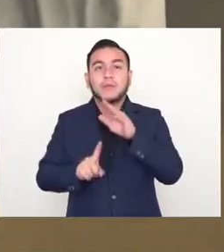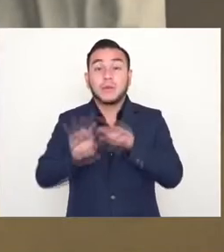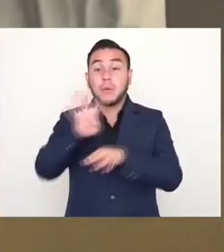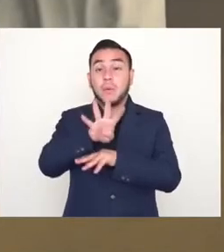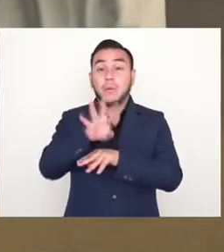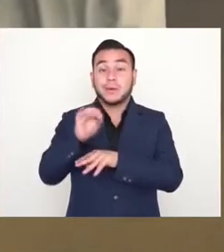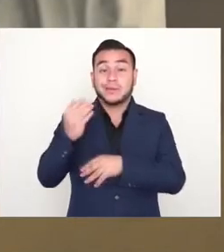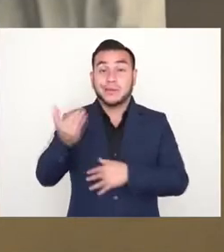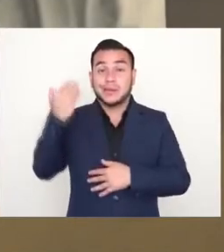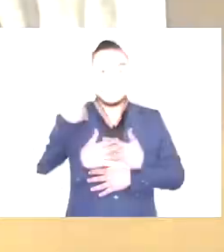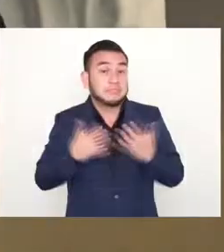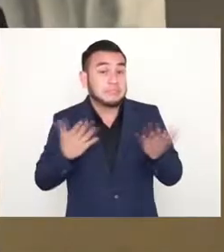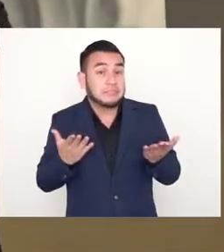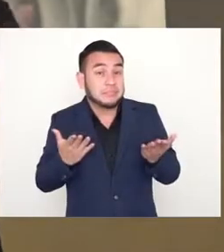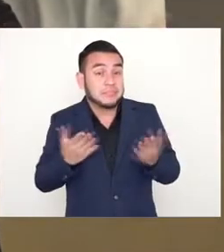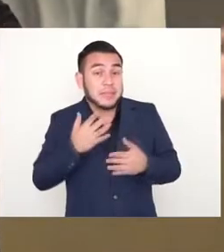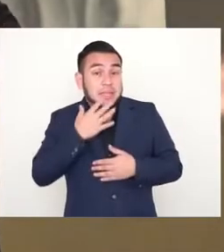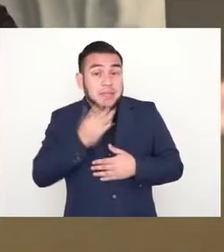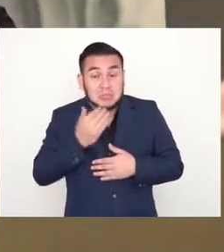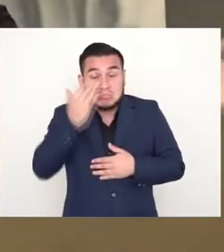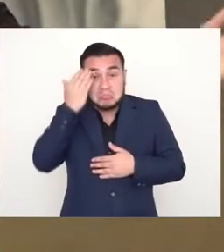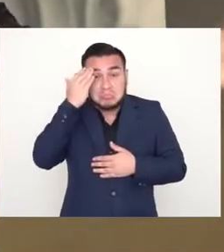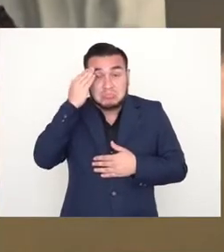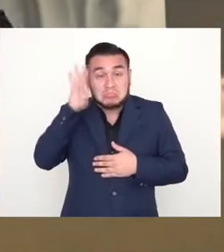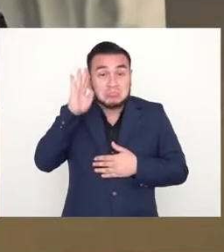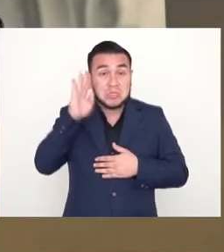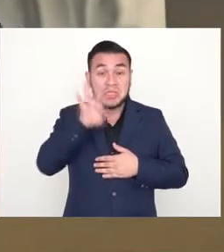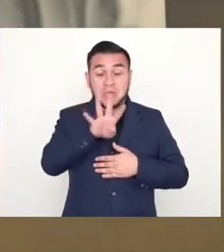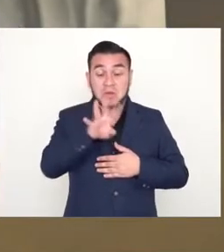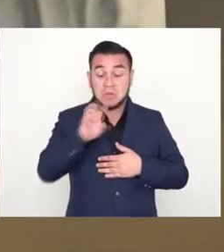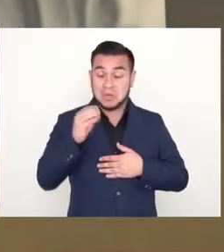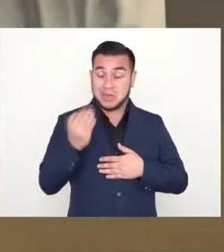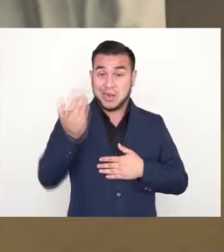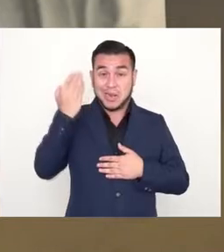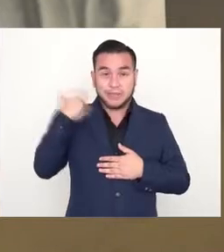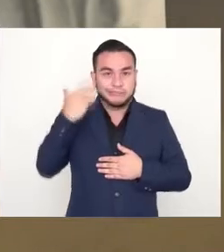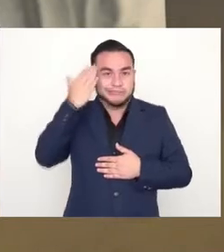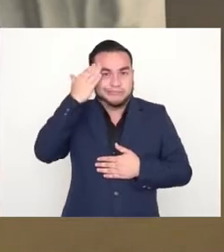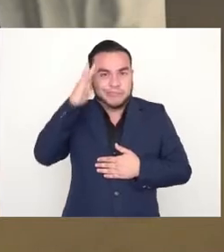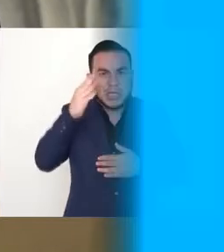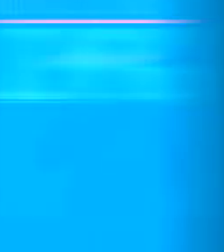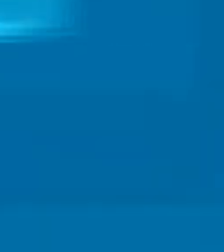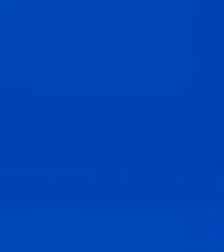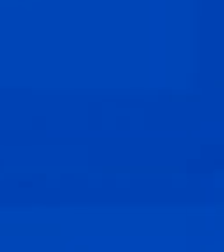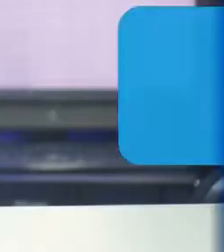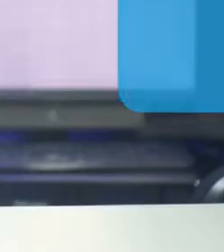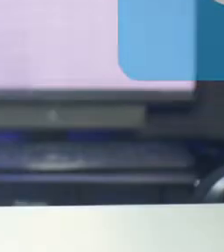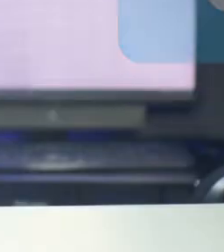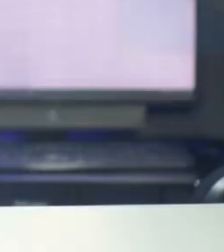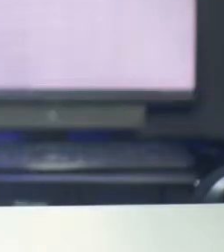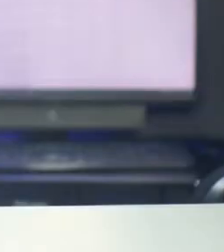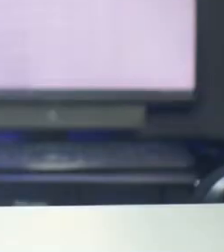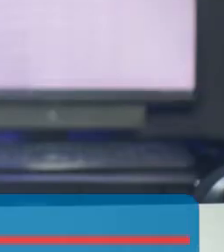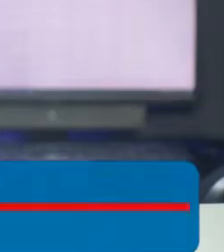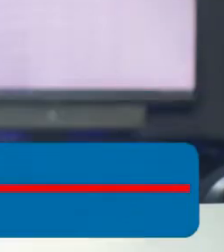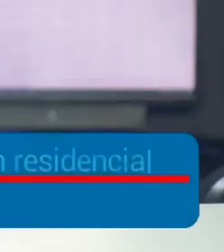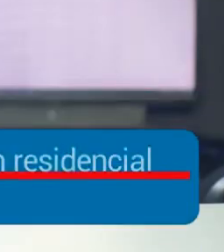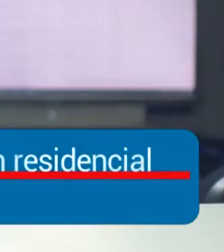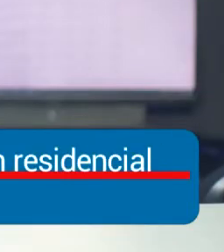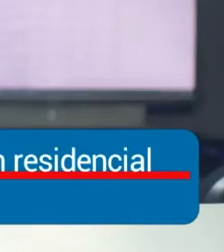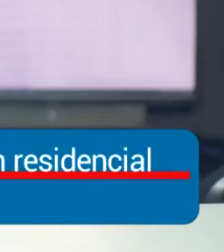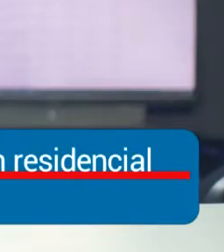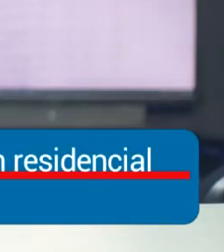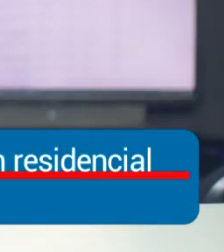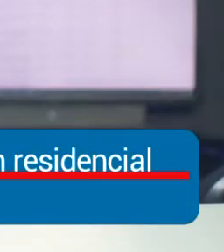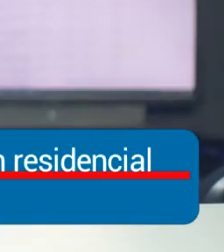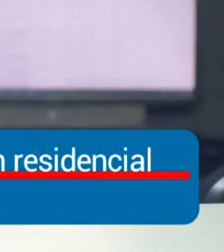actividad económica en el municipio. En todos los casos debería ser comprobada con documentos. Familias que fueron afectadas por las